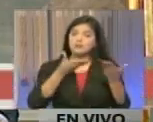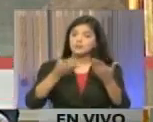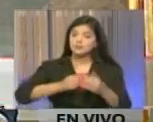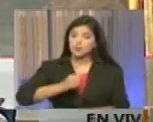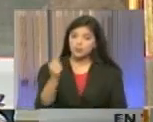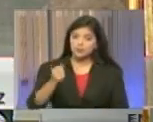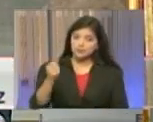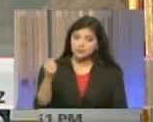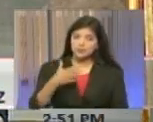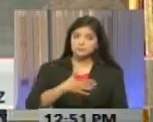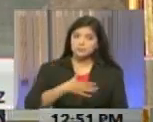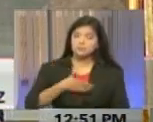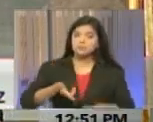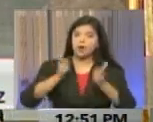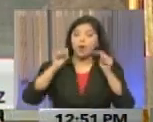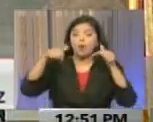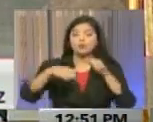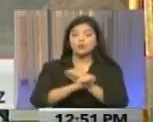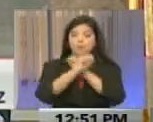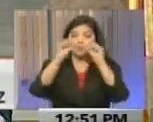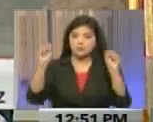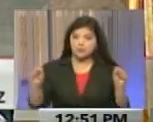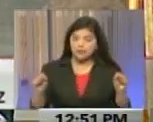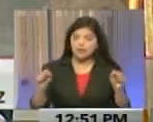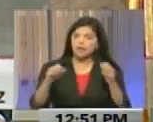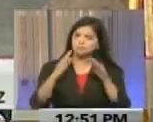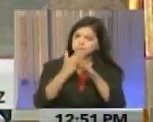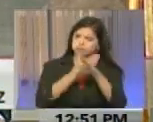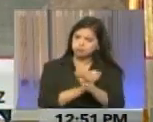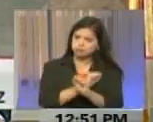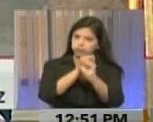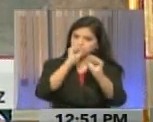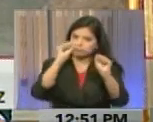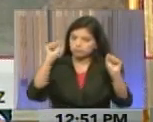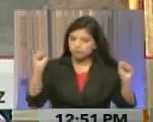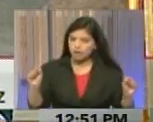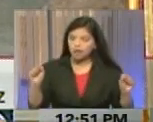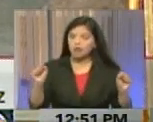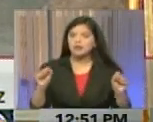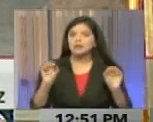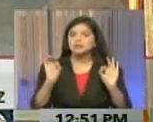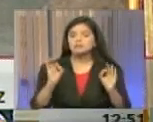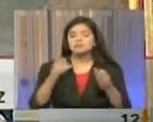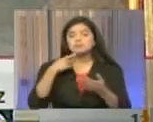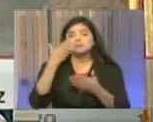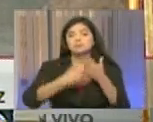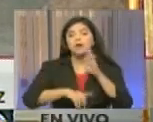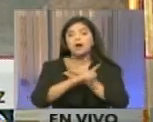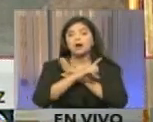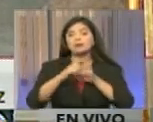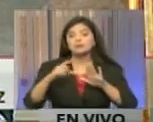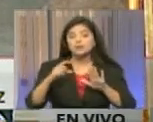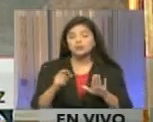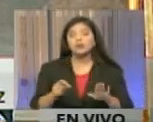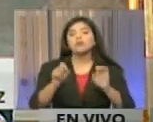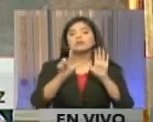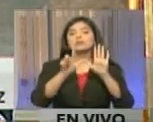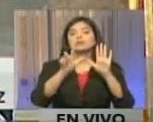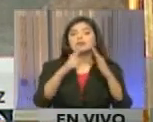policía, esta mañana, muy temprano, fundamentado en los artículos 18 y